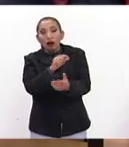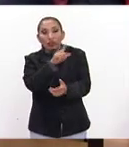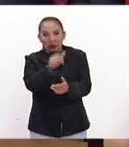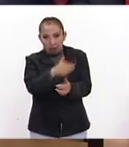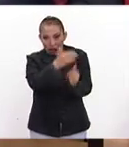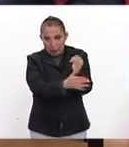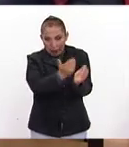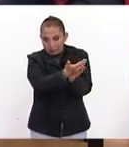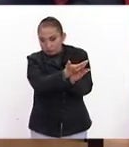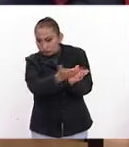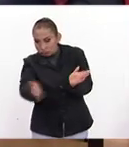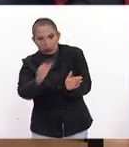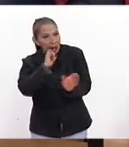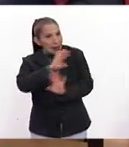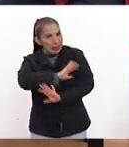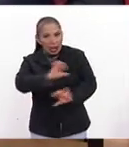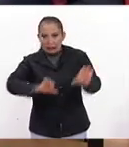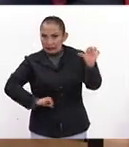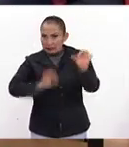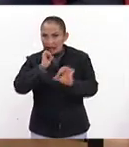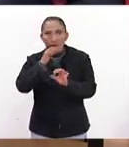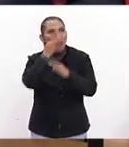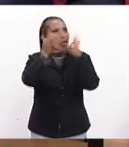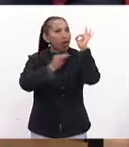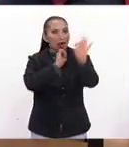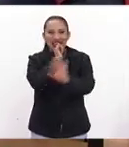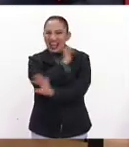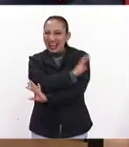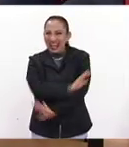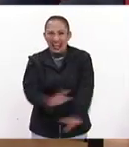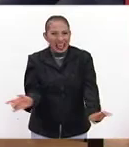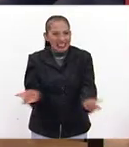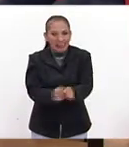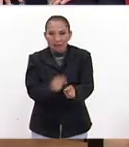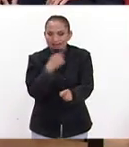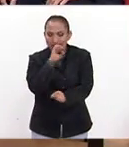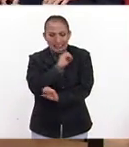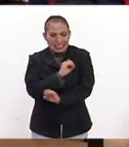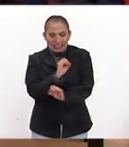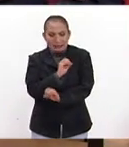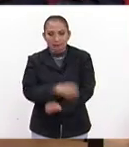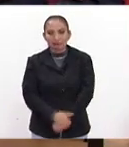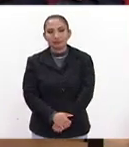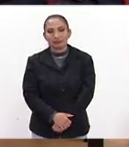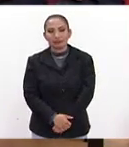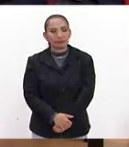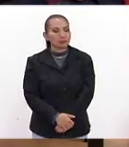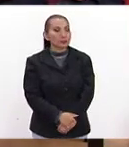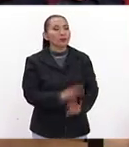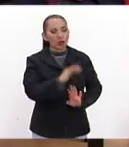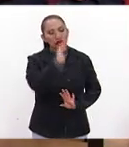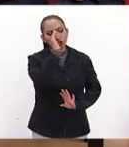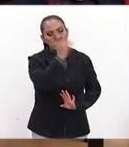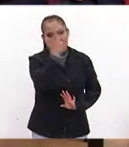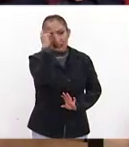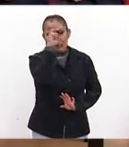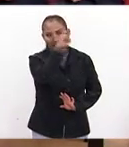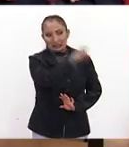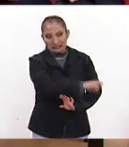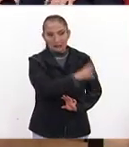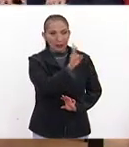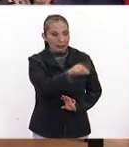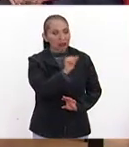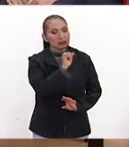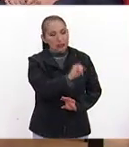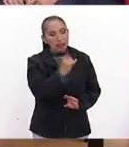campaña, obviamente, ni ninguna acción propagandista o que apoya su campaña, ¿no? Digo, aunque sé que está complicado la situación,